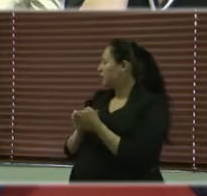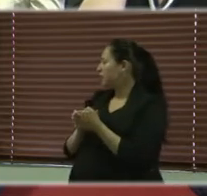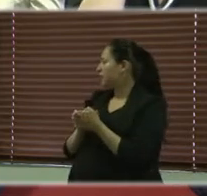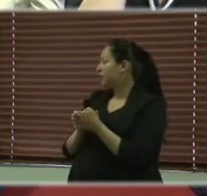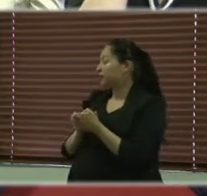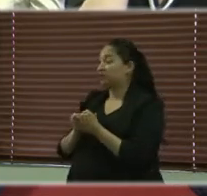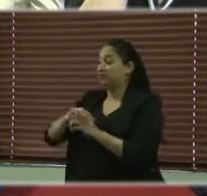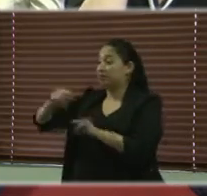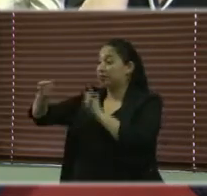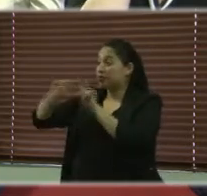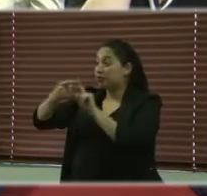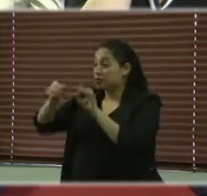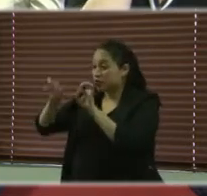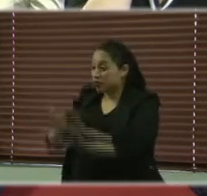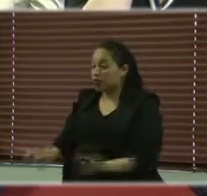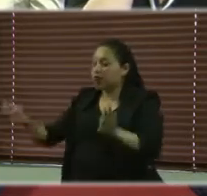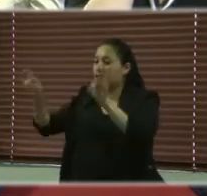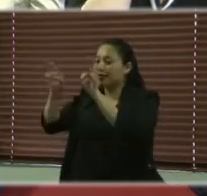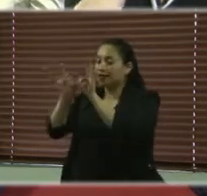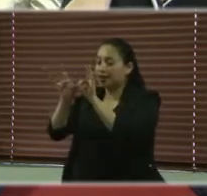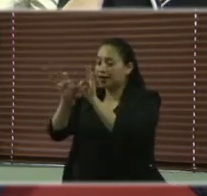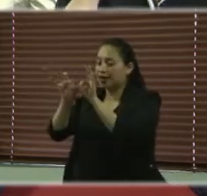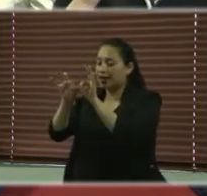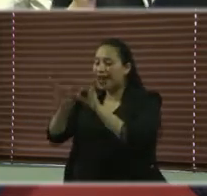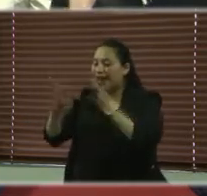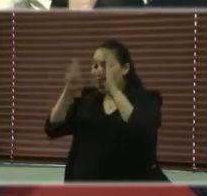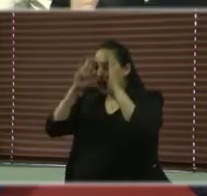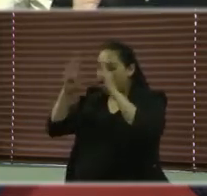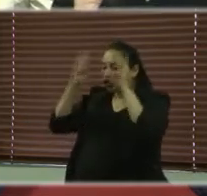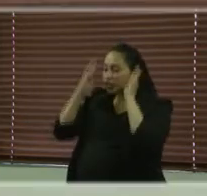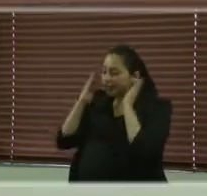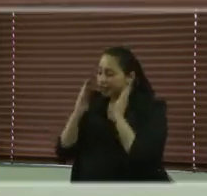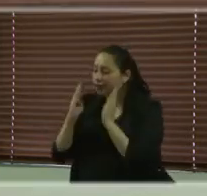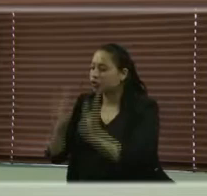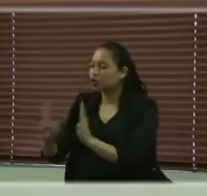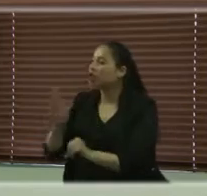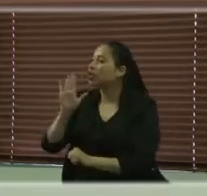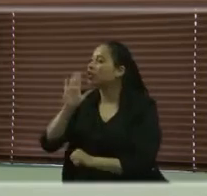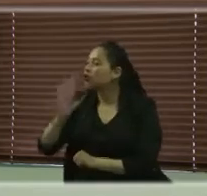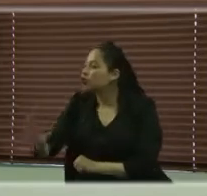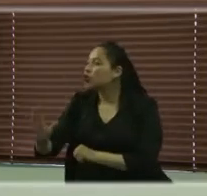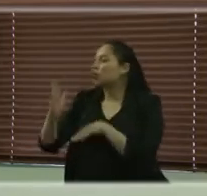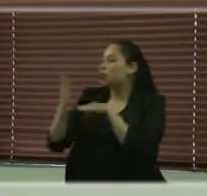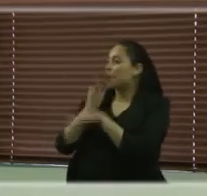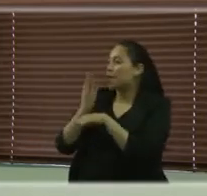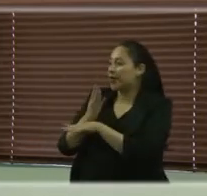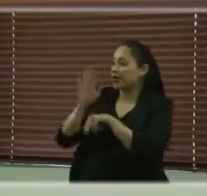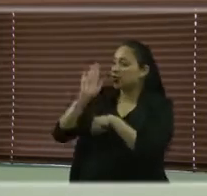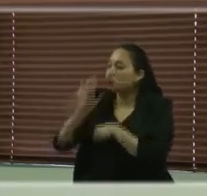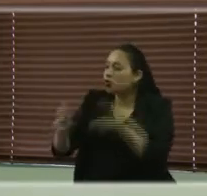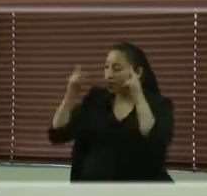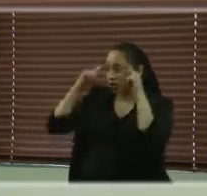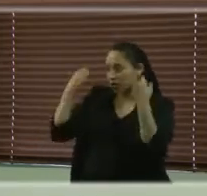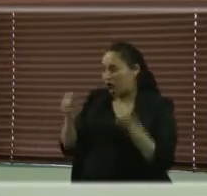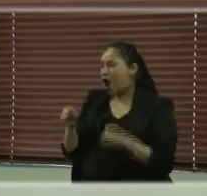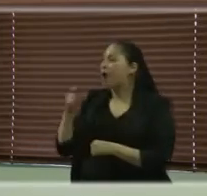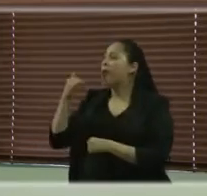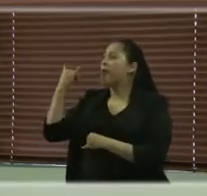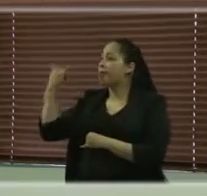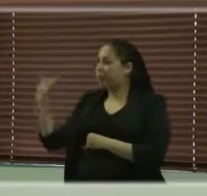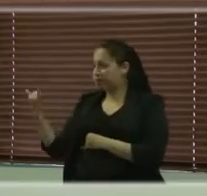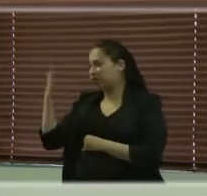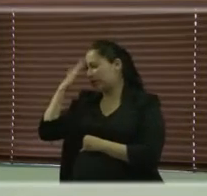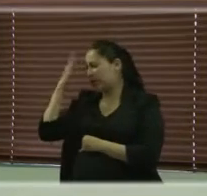se concentren en sus mayores preocupaciones Por supuesto que la convención tiene treinta y tres artículos sustantivos que